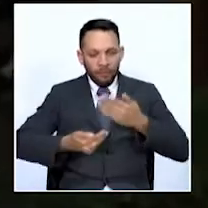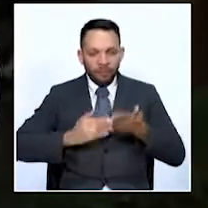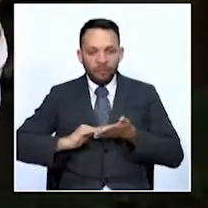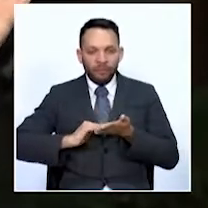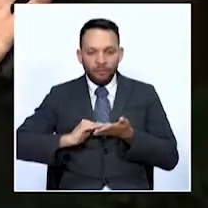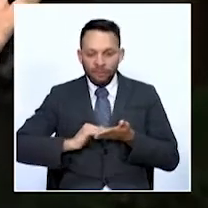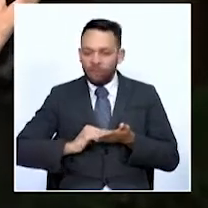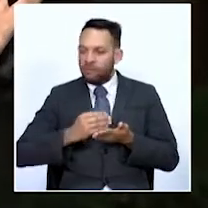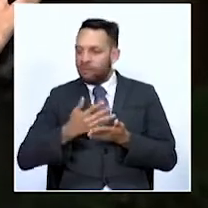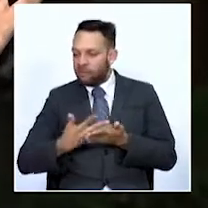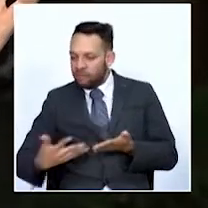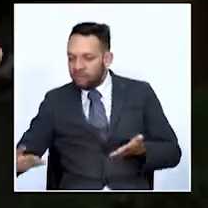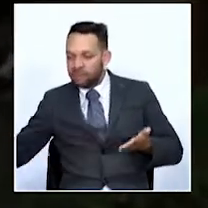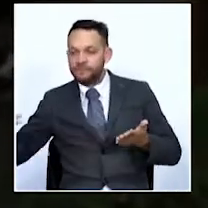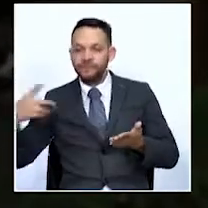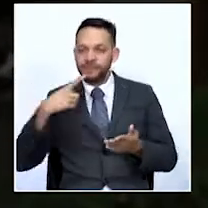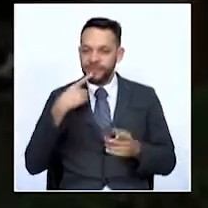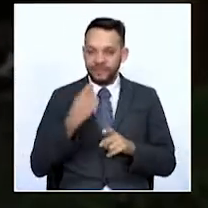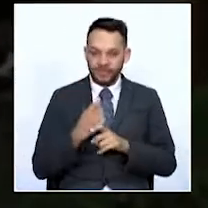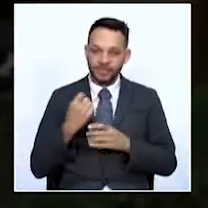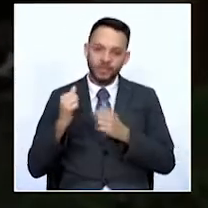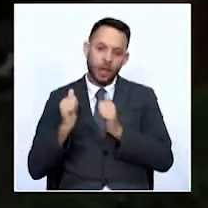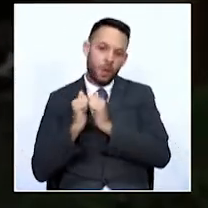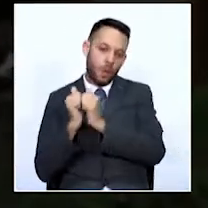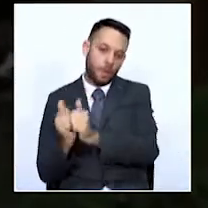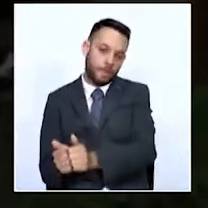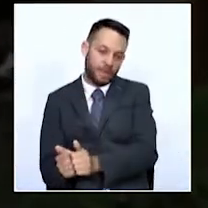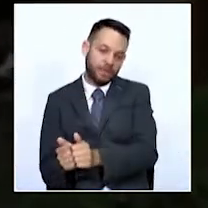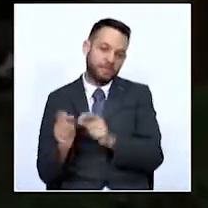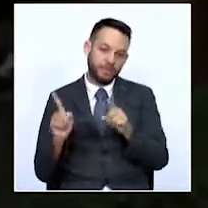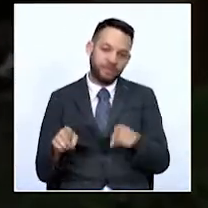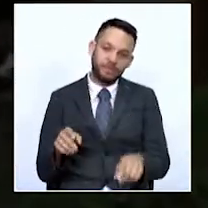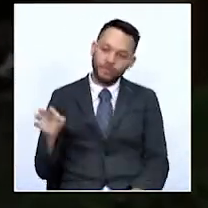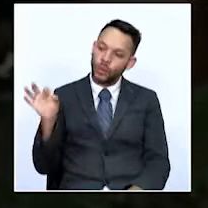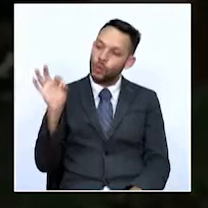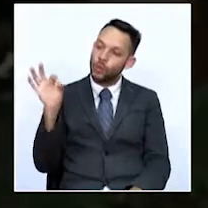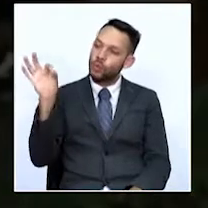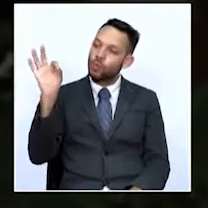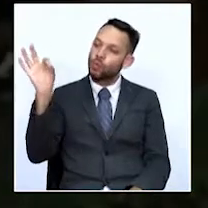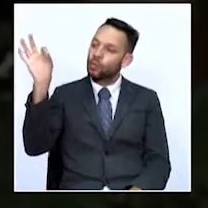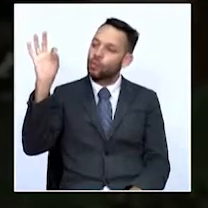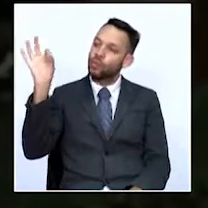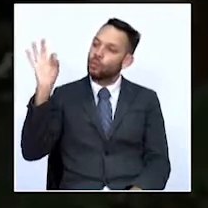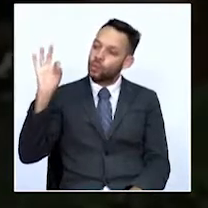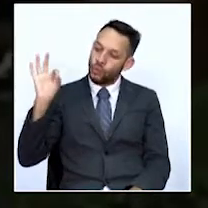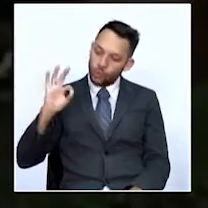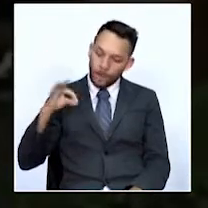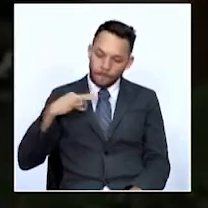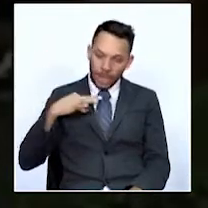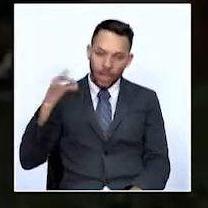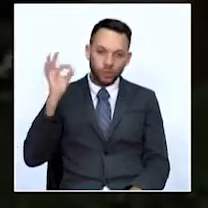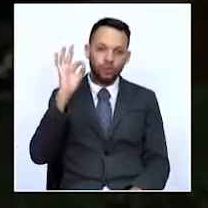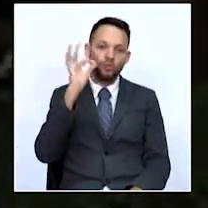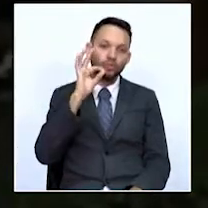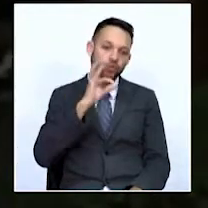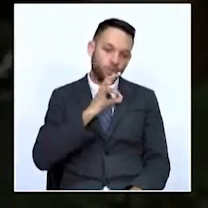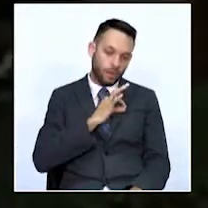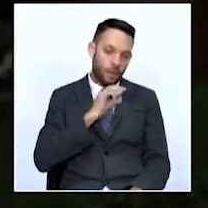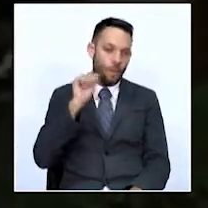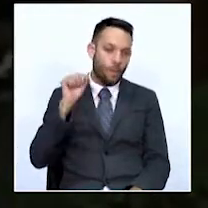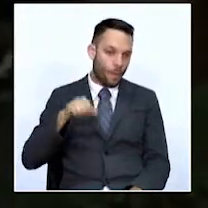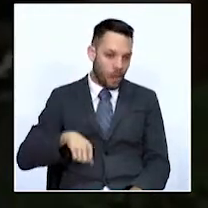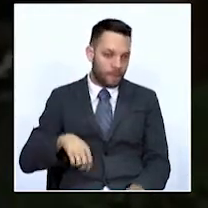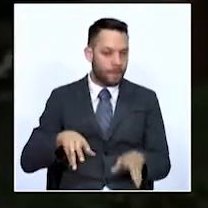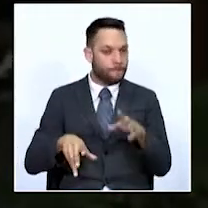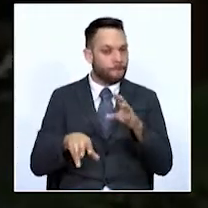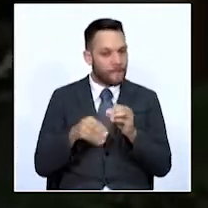y muchas otras patologías. Y acompañado a esa apiterapia, terapia neural, acupuntura, obviamente